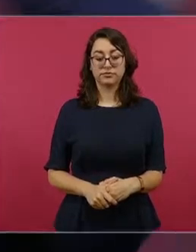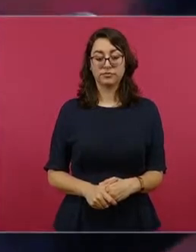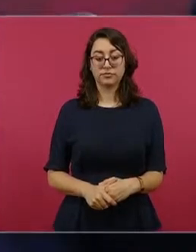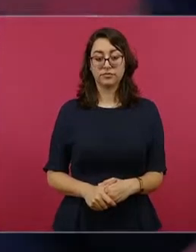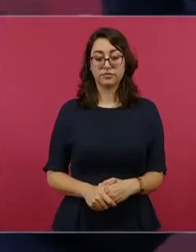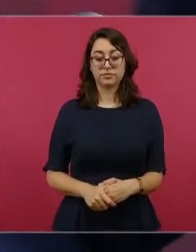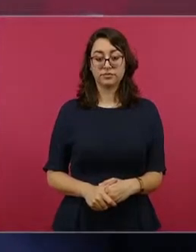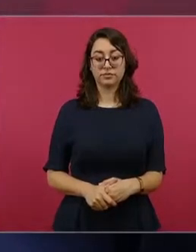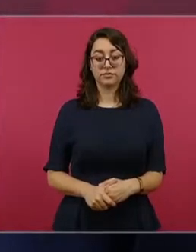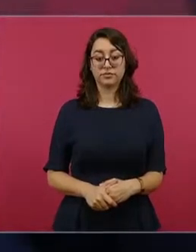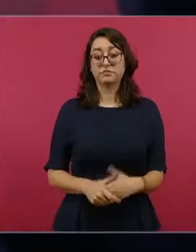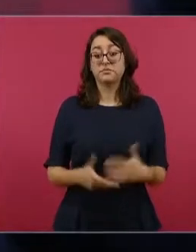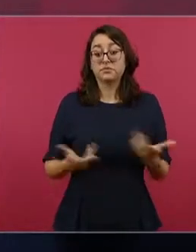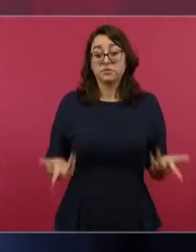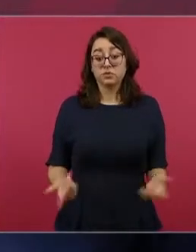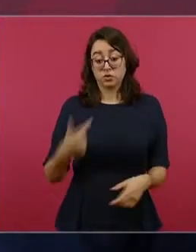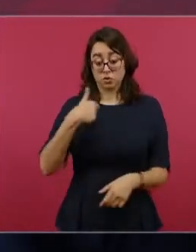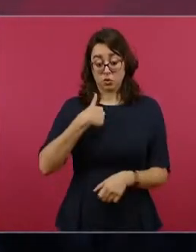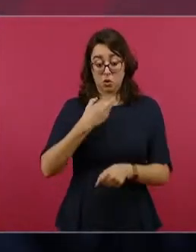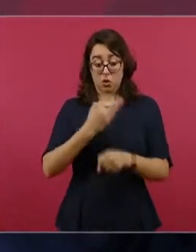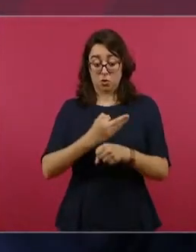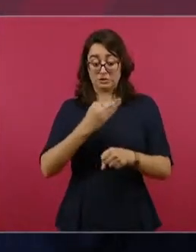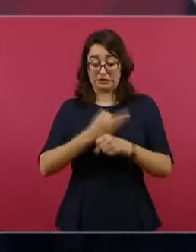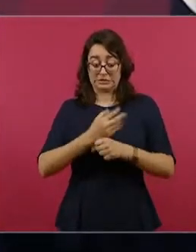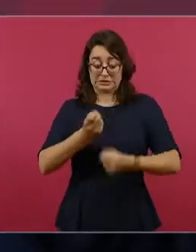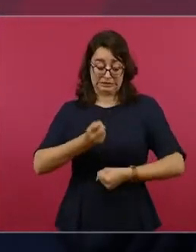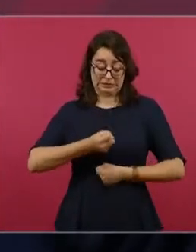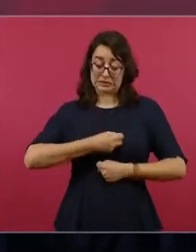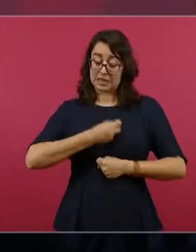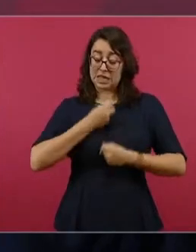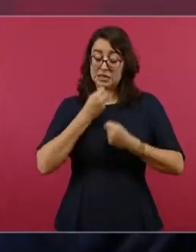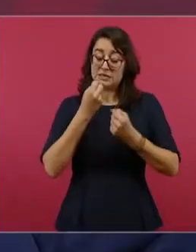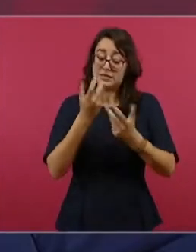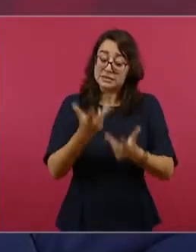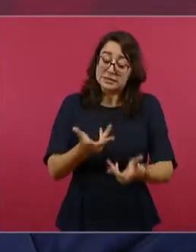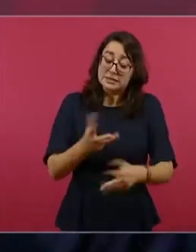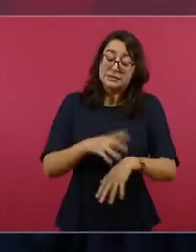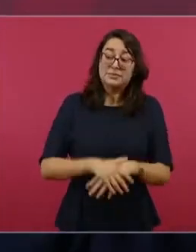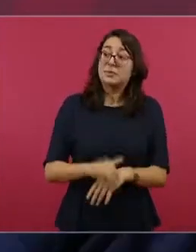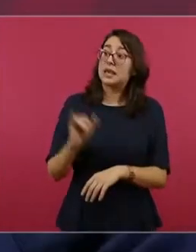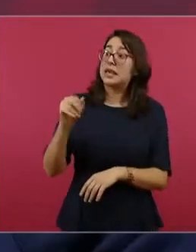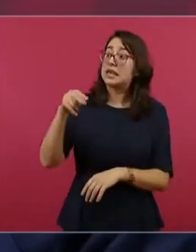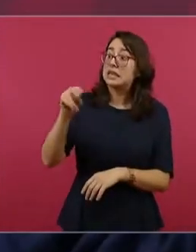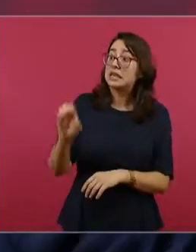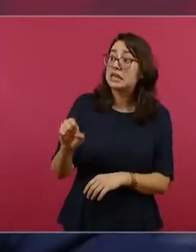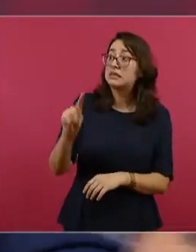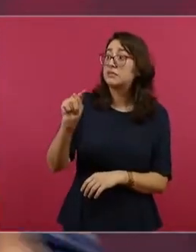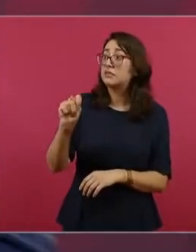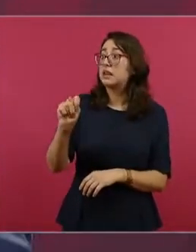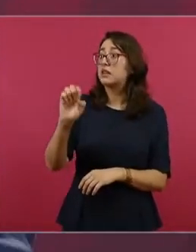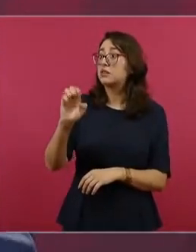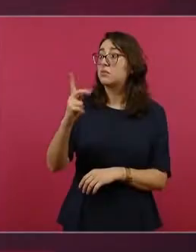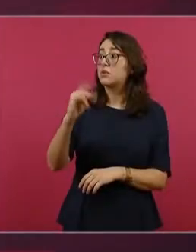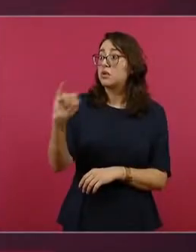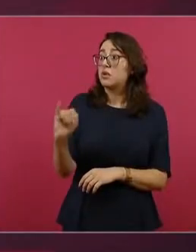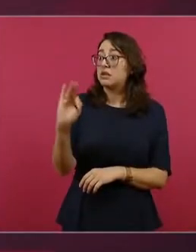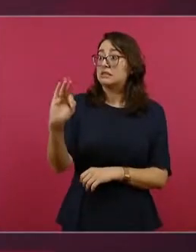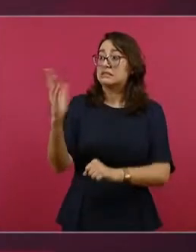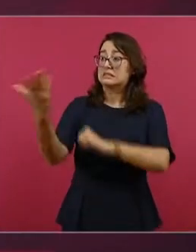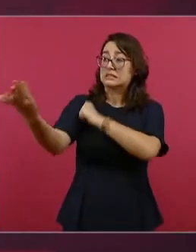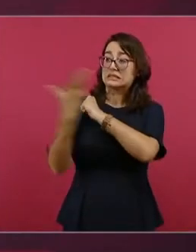y ojalá y me entiendan los de el INE y el Tribunal Electoral para que no me vayan